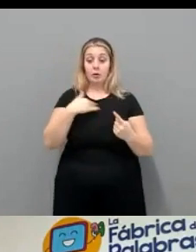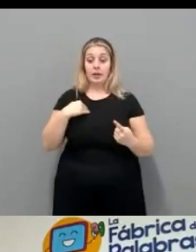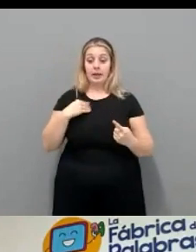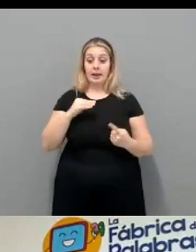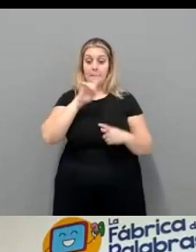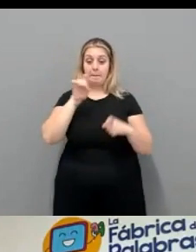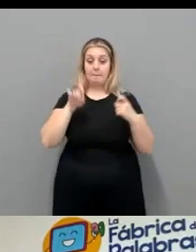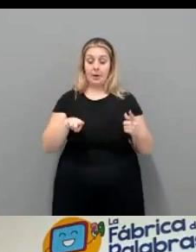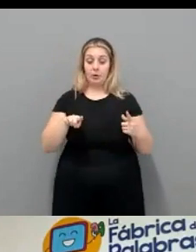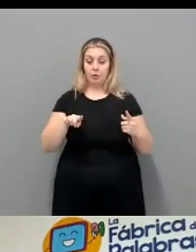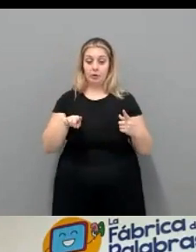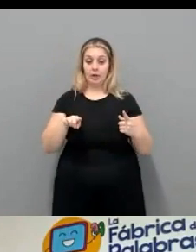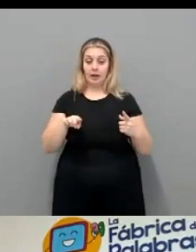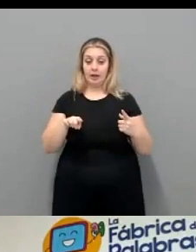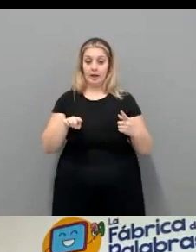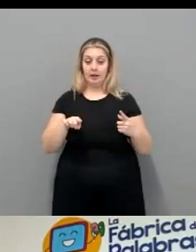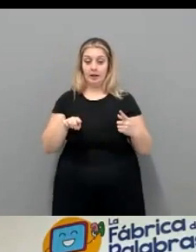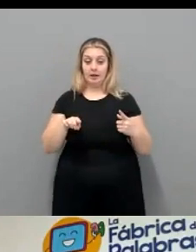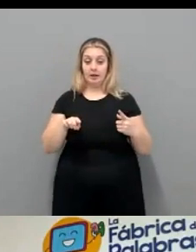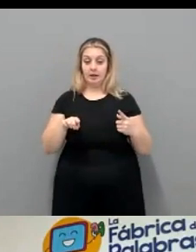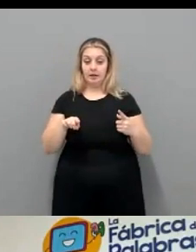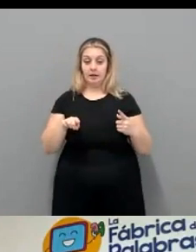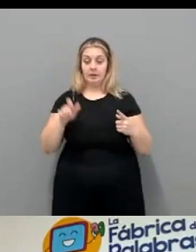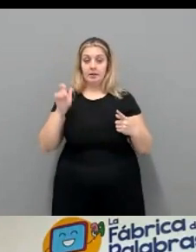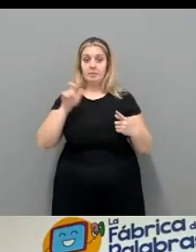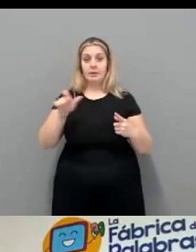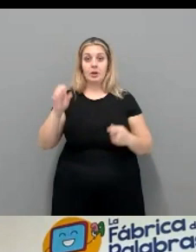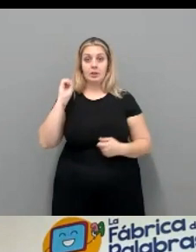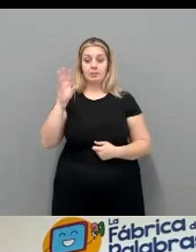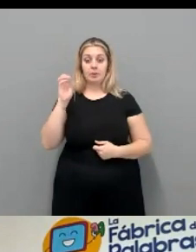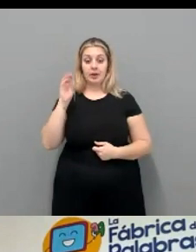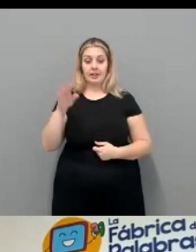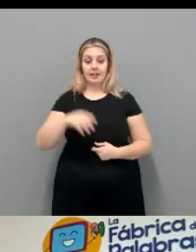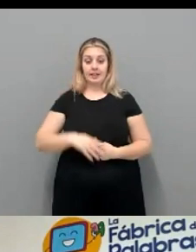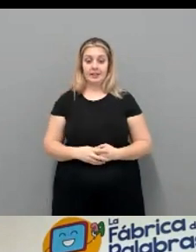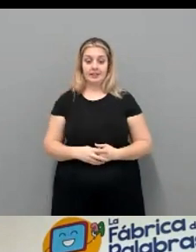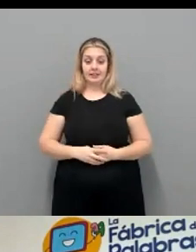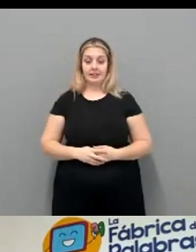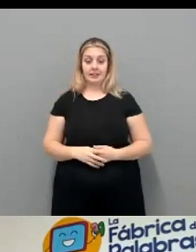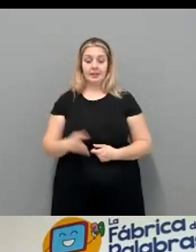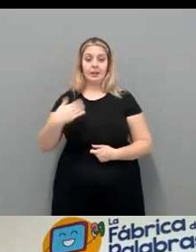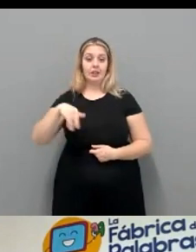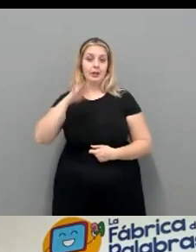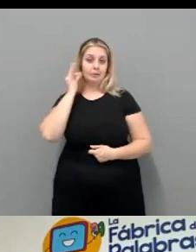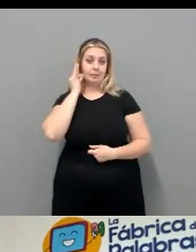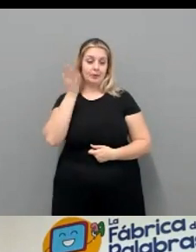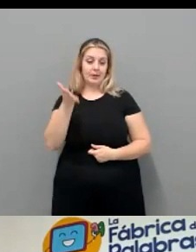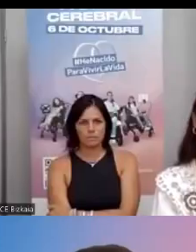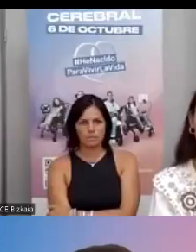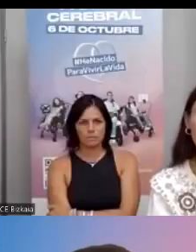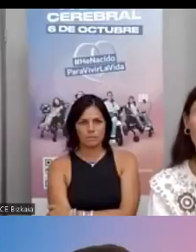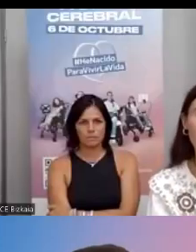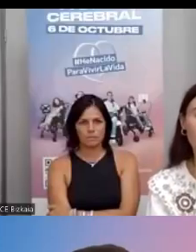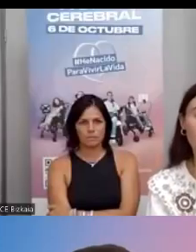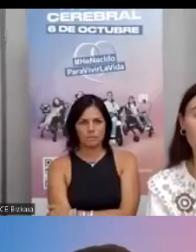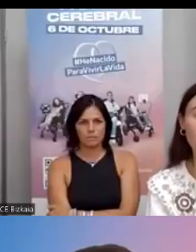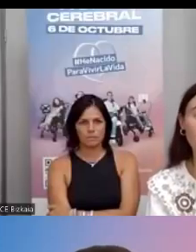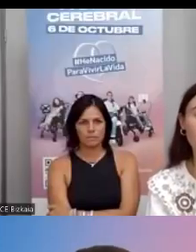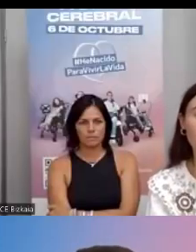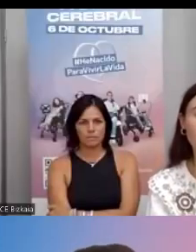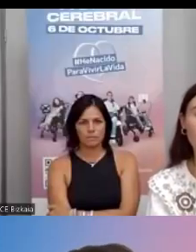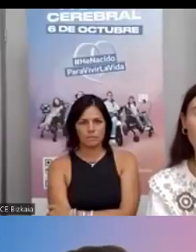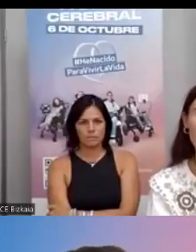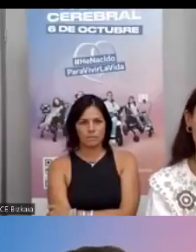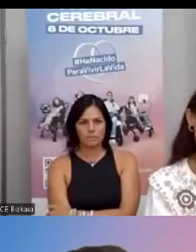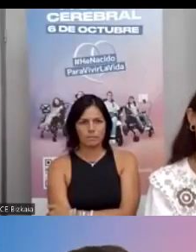una pregunta para las ponentes, en este caso que somos todas mujeres. Tenemos algunas